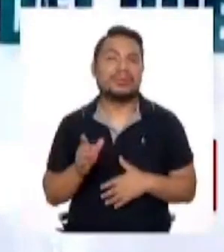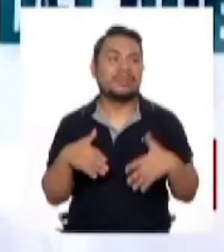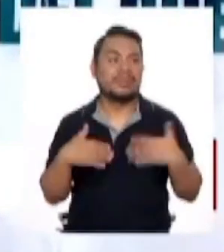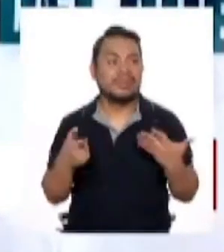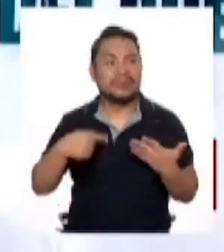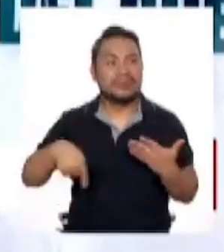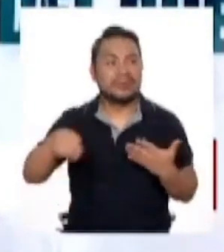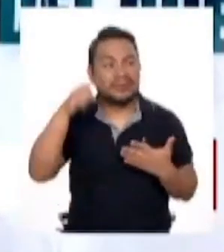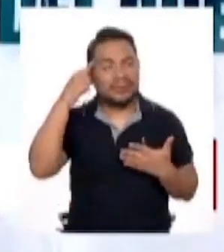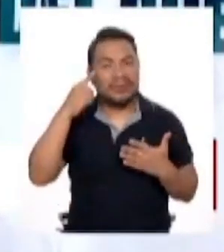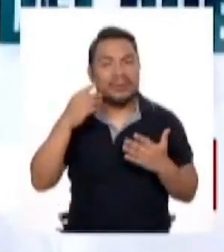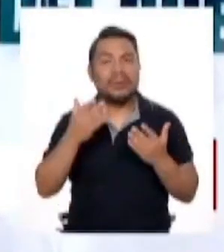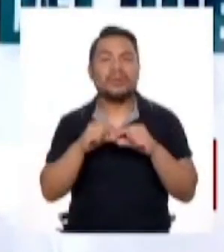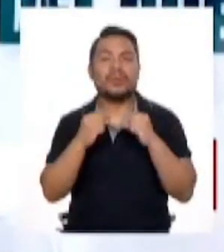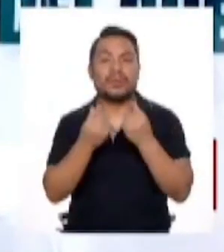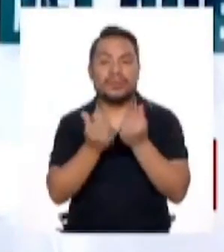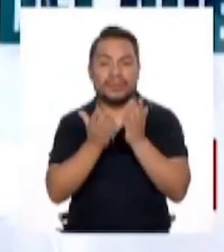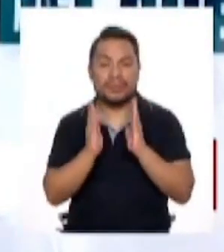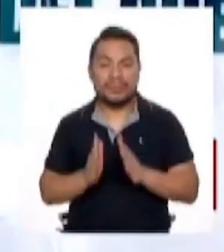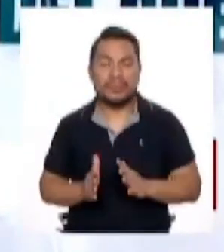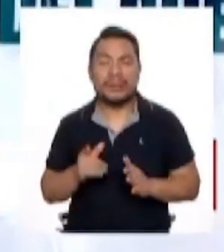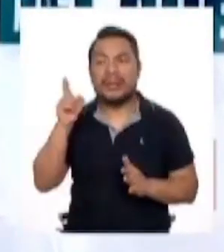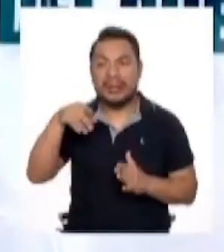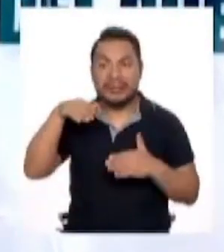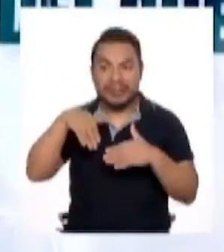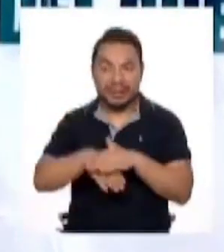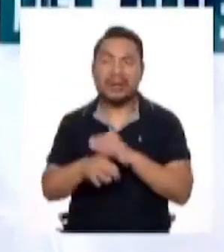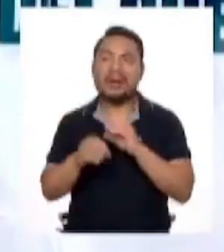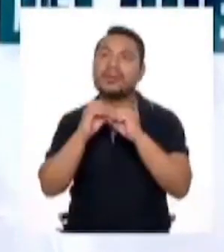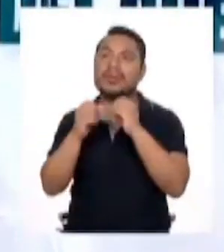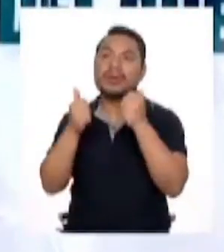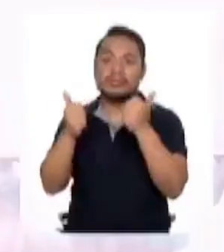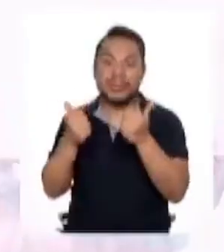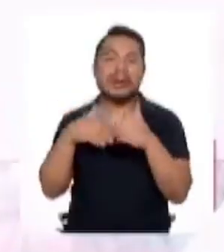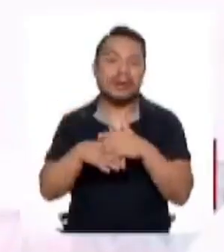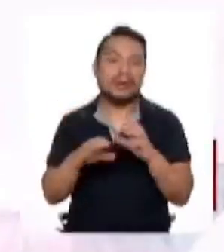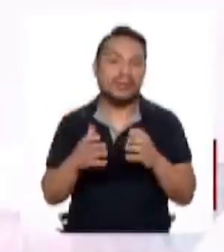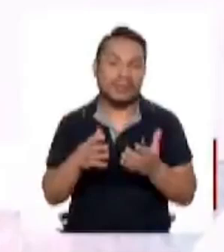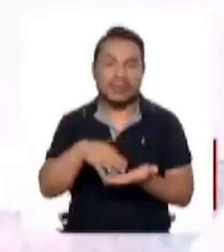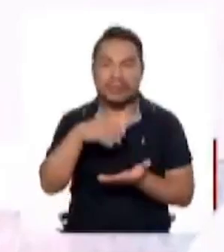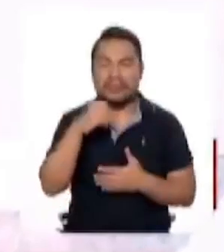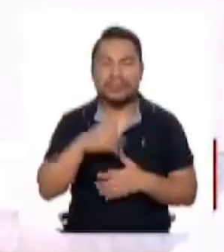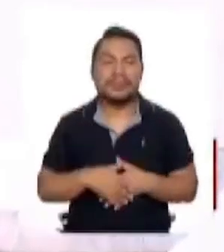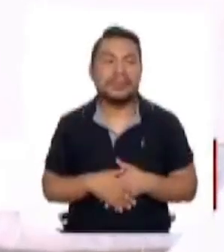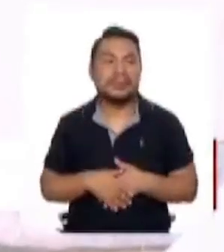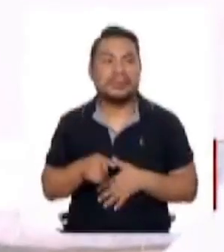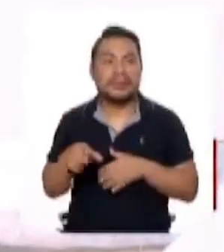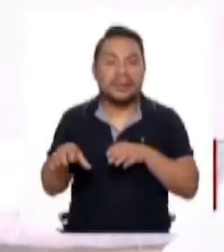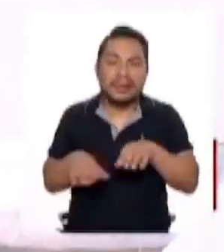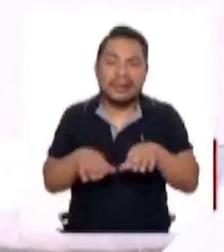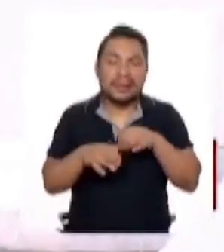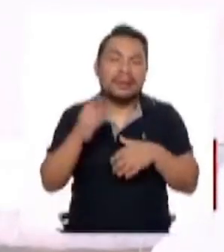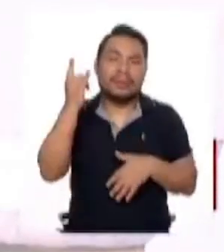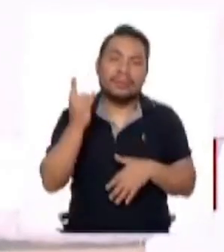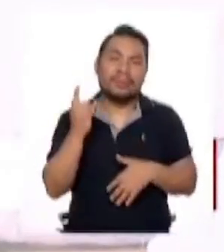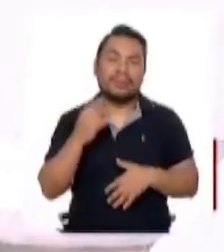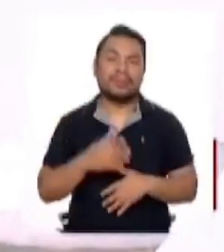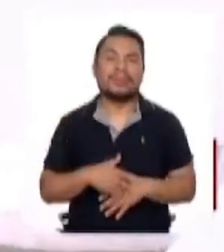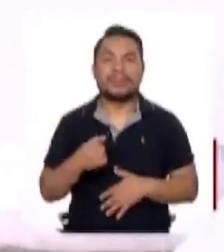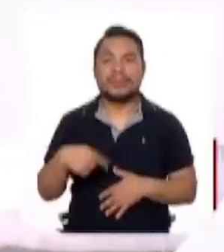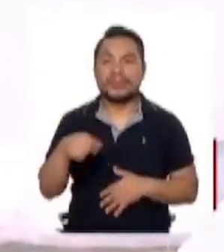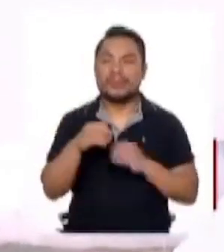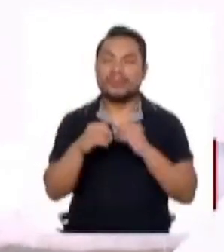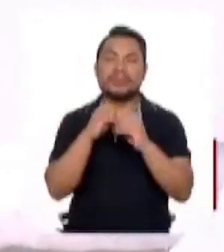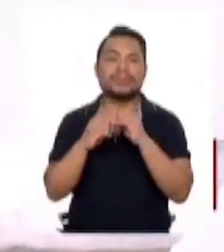a un grupo de estudiantes donde las condiciones mínimas para su integridad estén en riesgo. Estas acciones son inmediatas. Tenemos que levantar